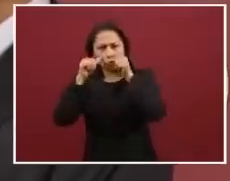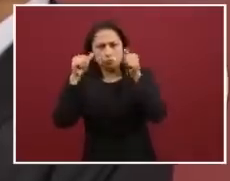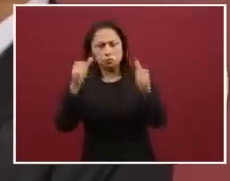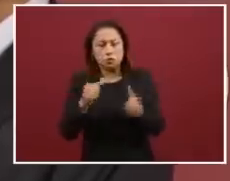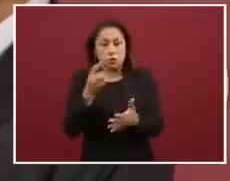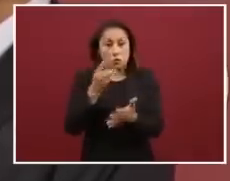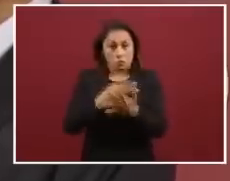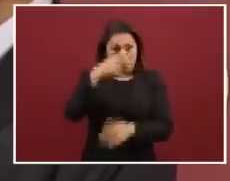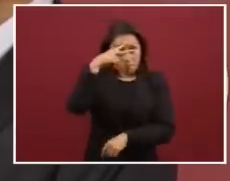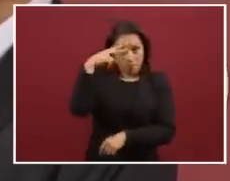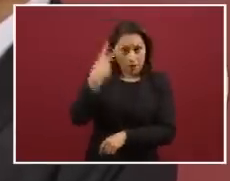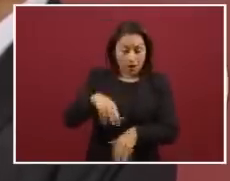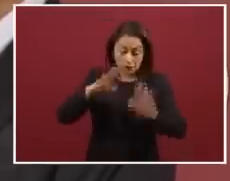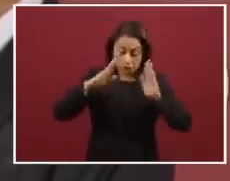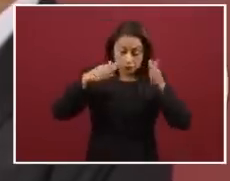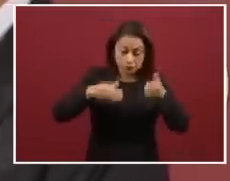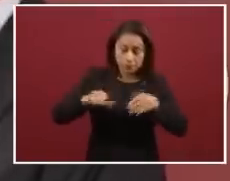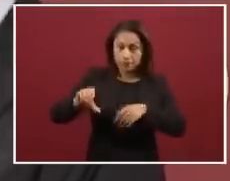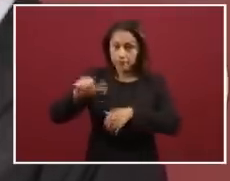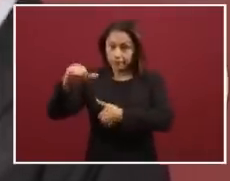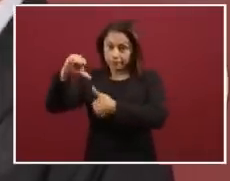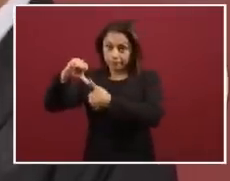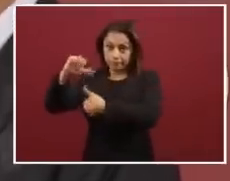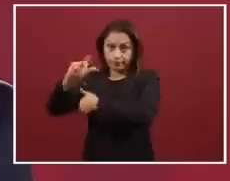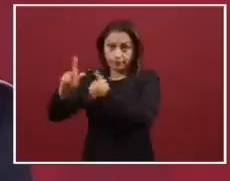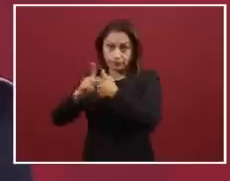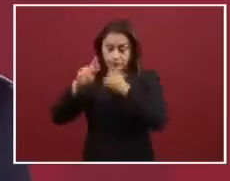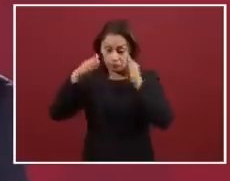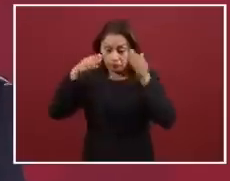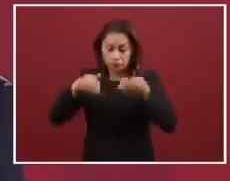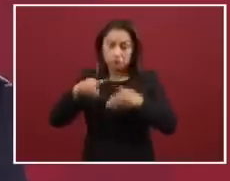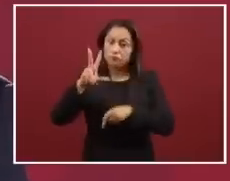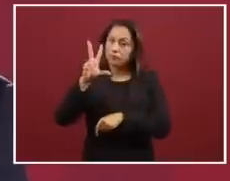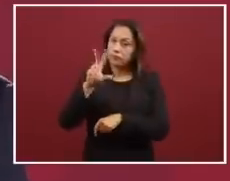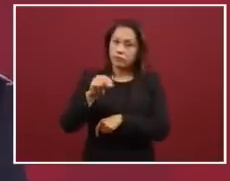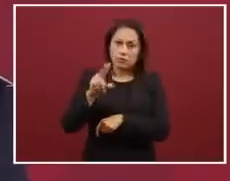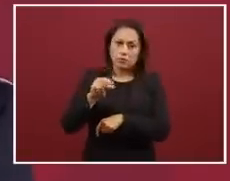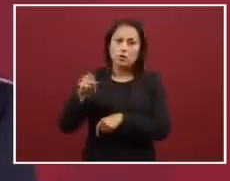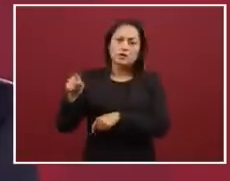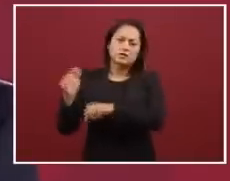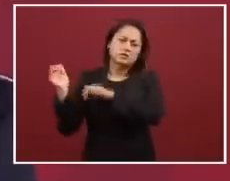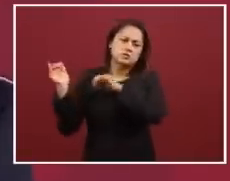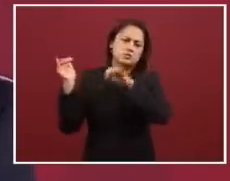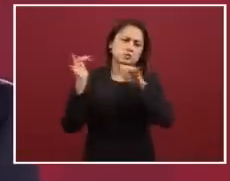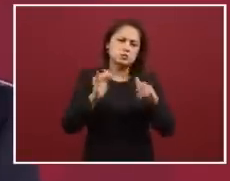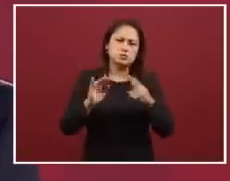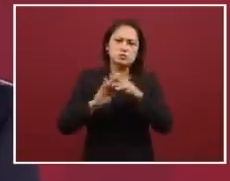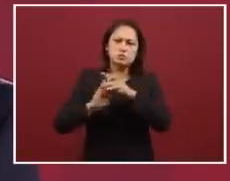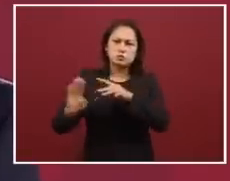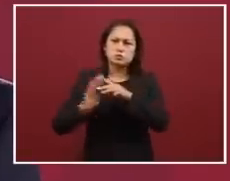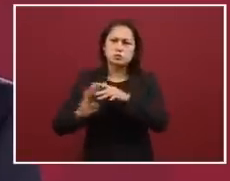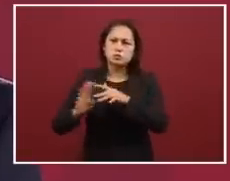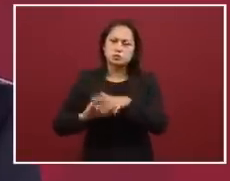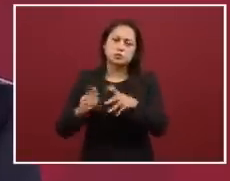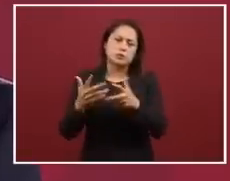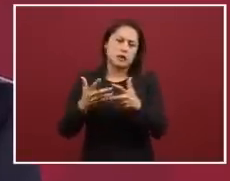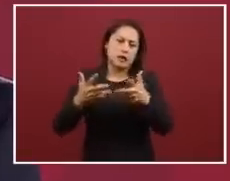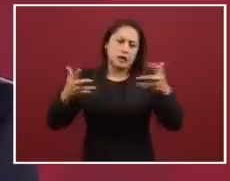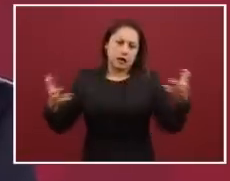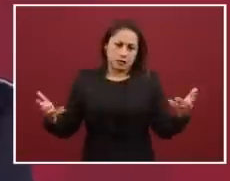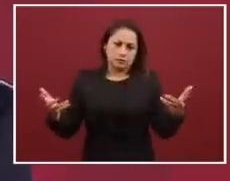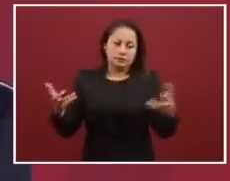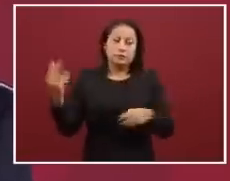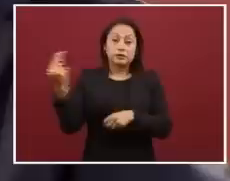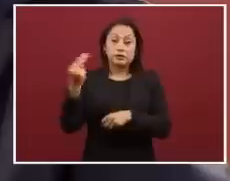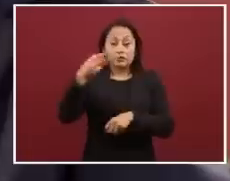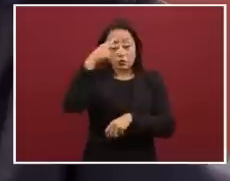Honduras. Es uno de los flujos migratorios más grandes del mundo. Entonces, si queremos tener una política migratoria distinta en el mundo, pues tenemos que